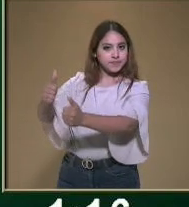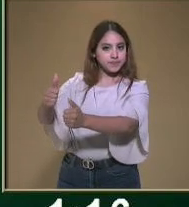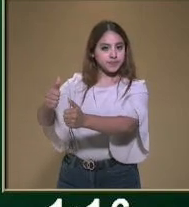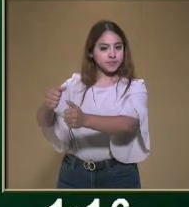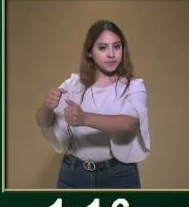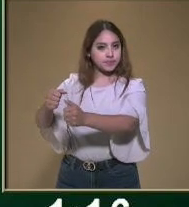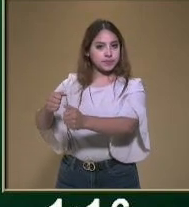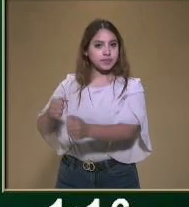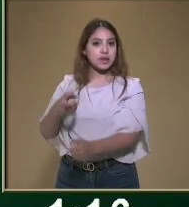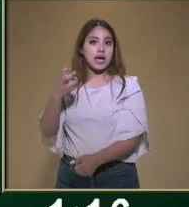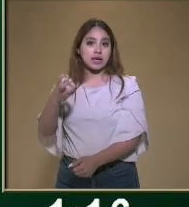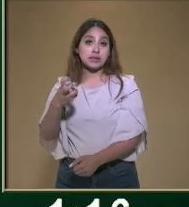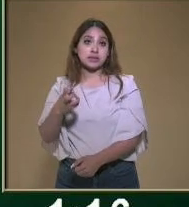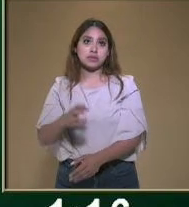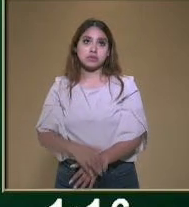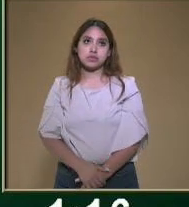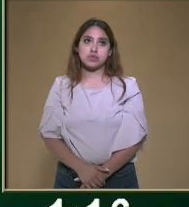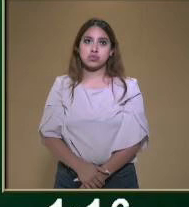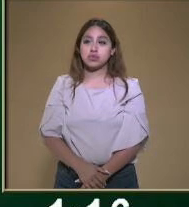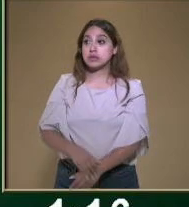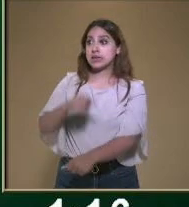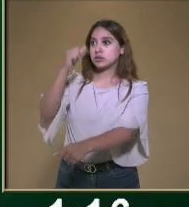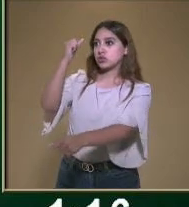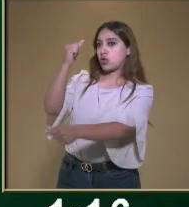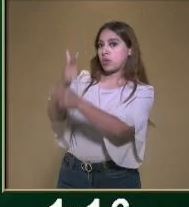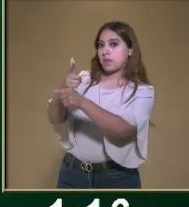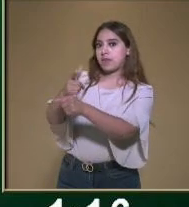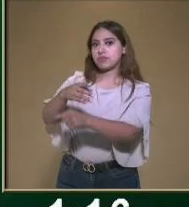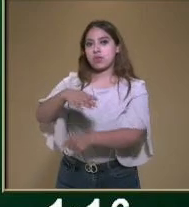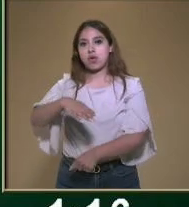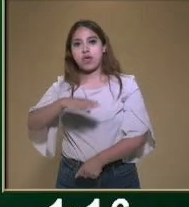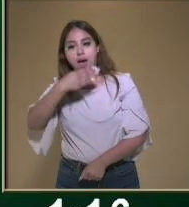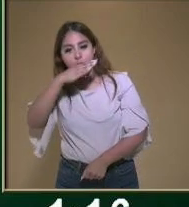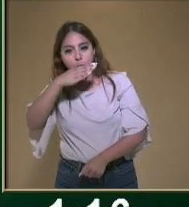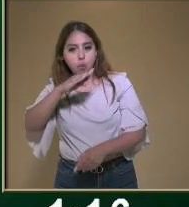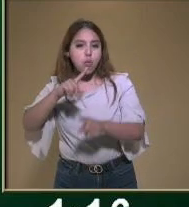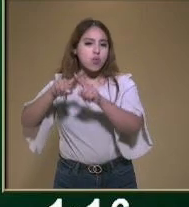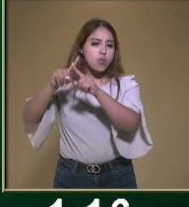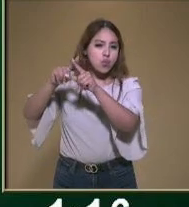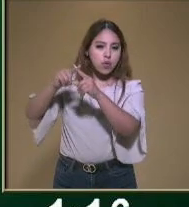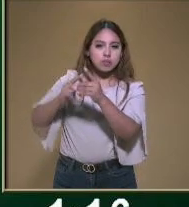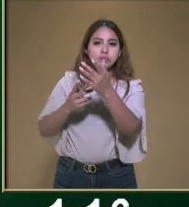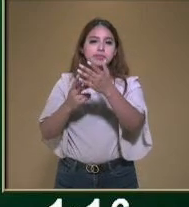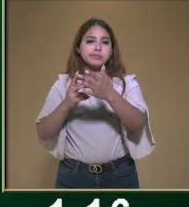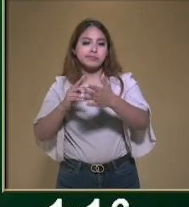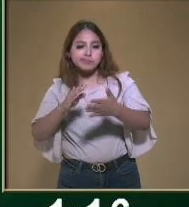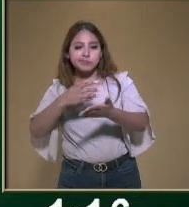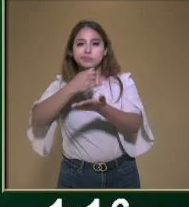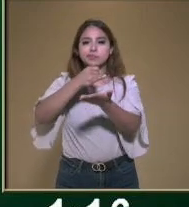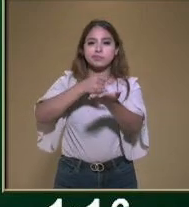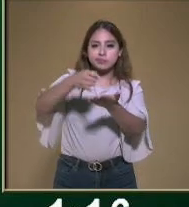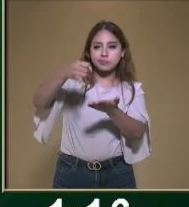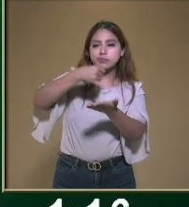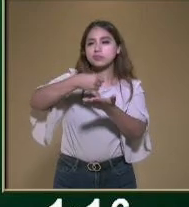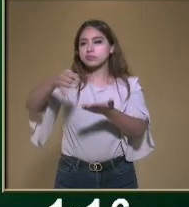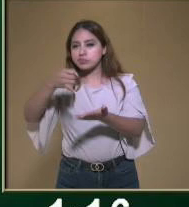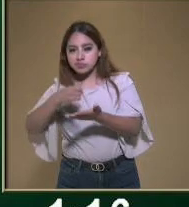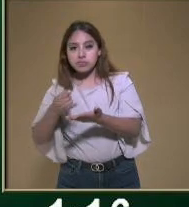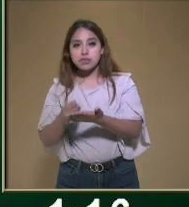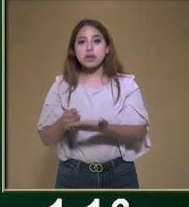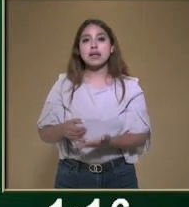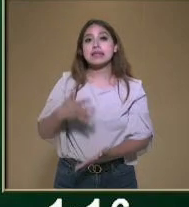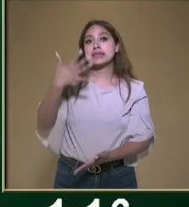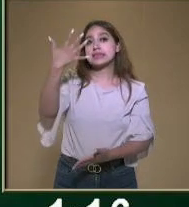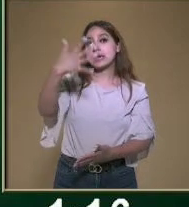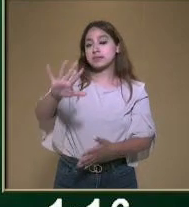través del descubrimiento de la agricultura, y eso sucedió hace 10,000 años antes de Cristo. Después de ahí,